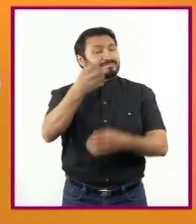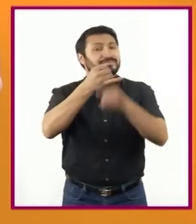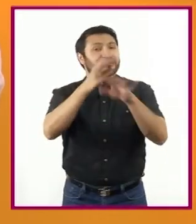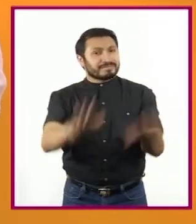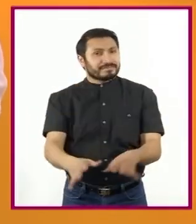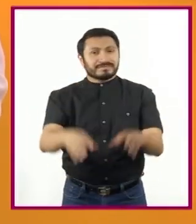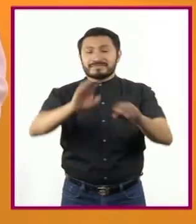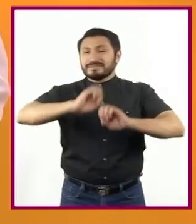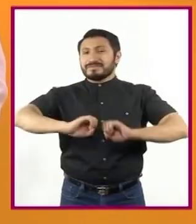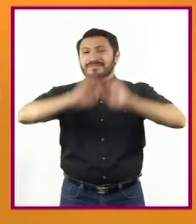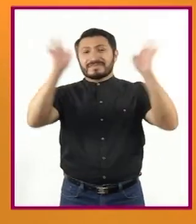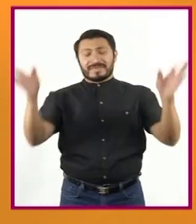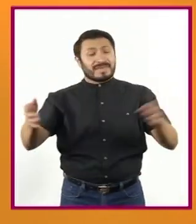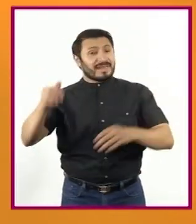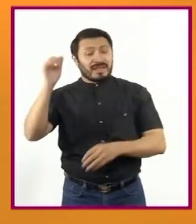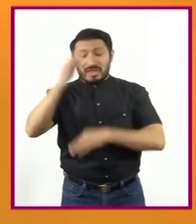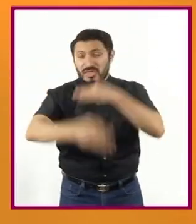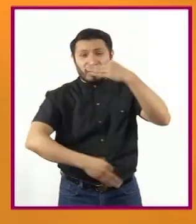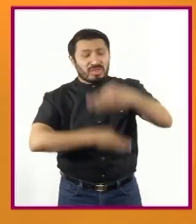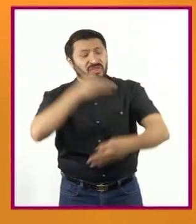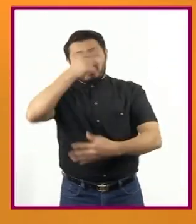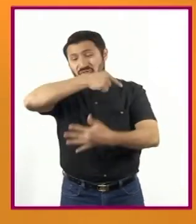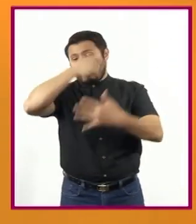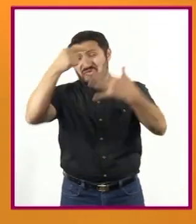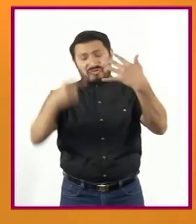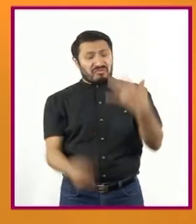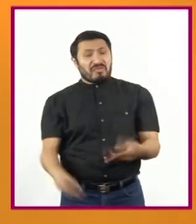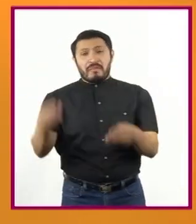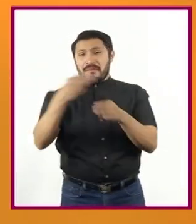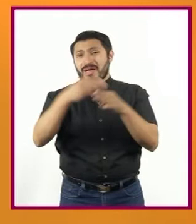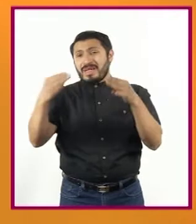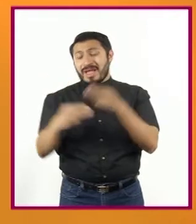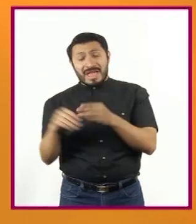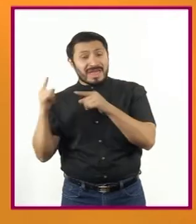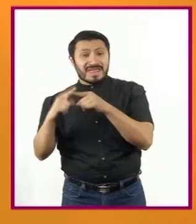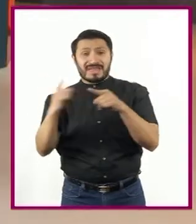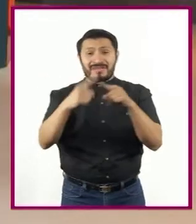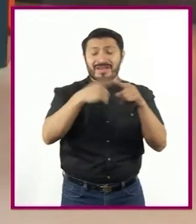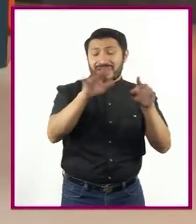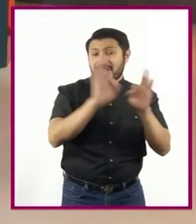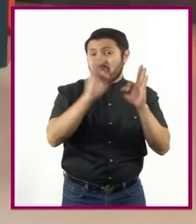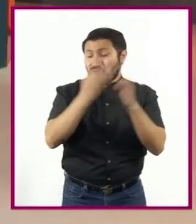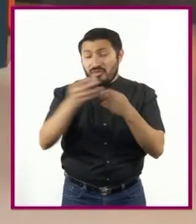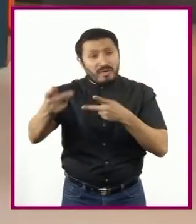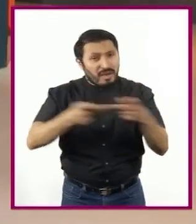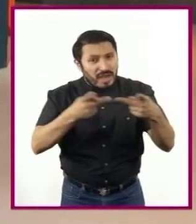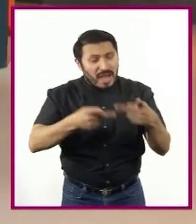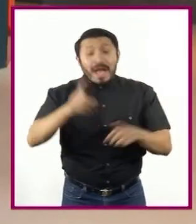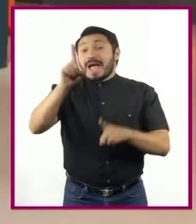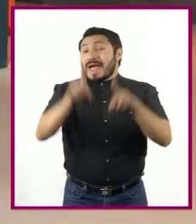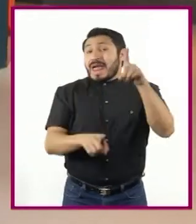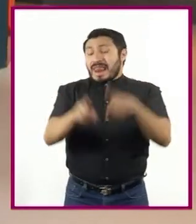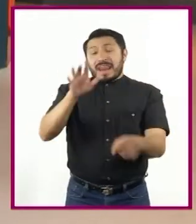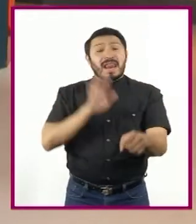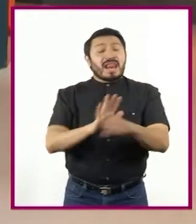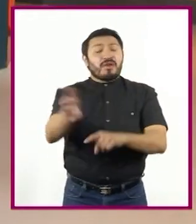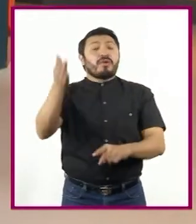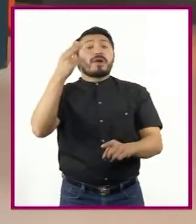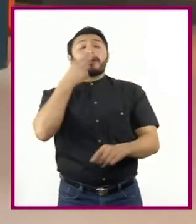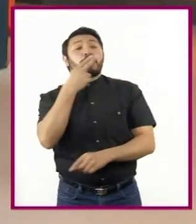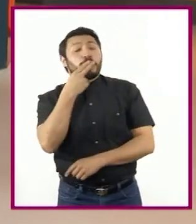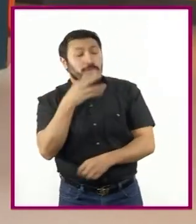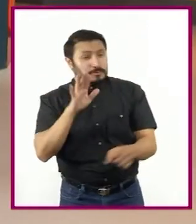información queda más claro que cada material se procesa de manera distinta, dependiendo de cuál será la función del